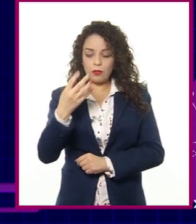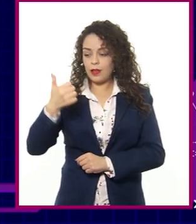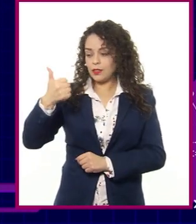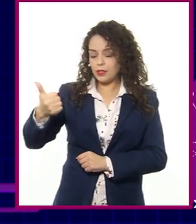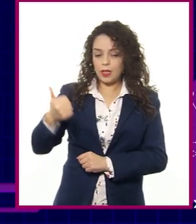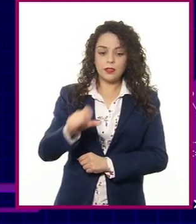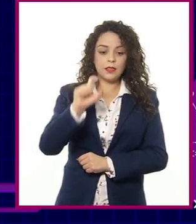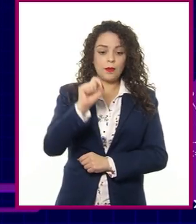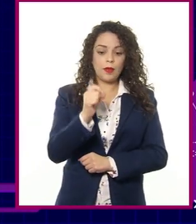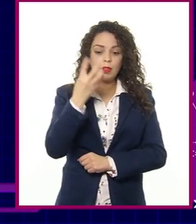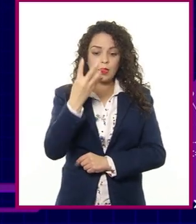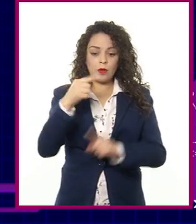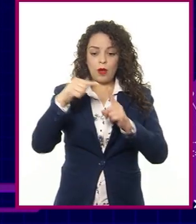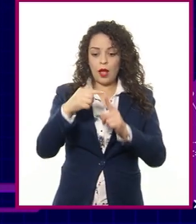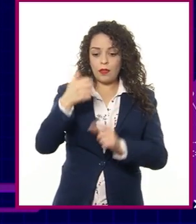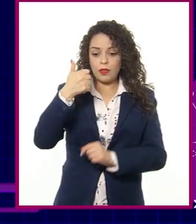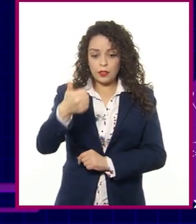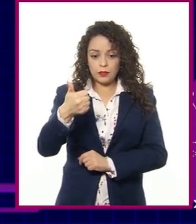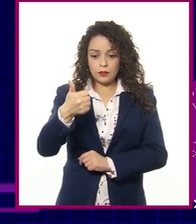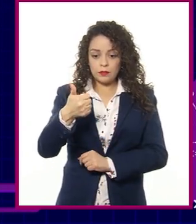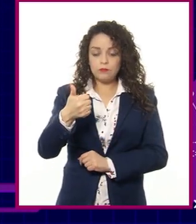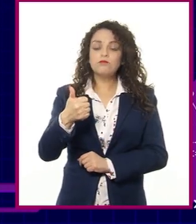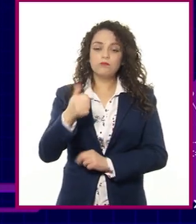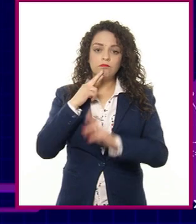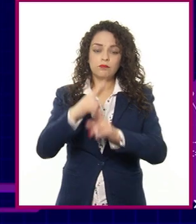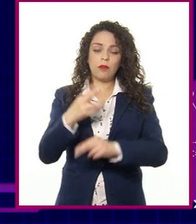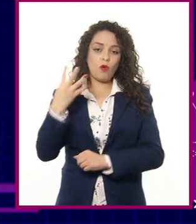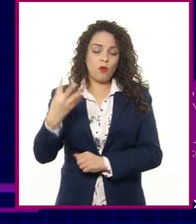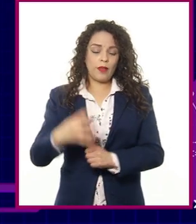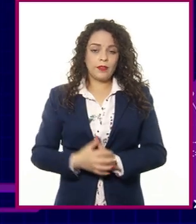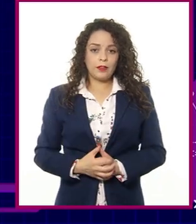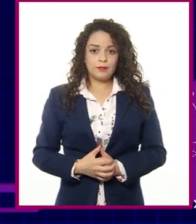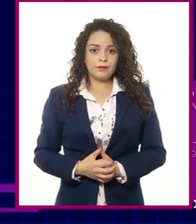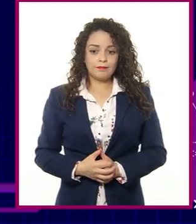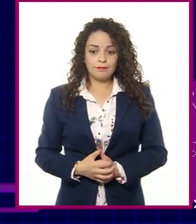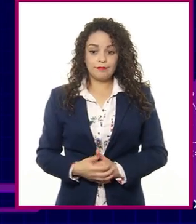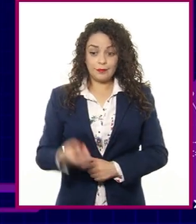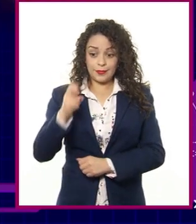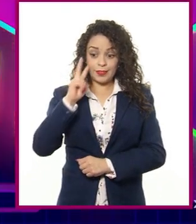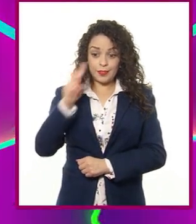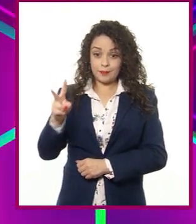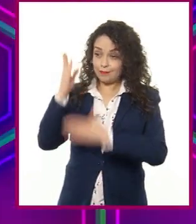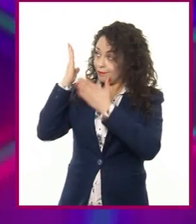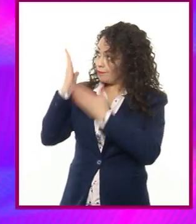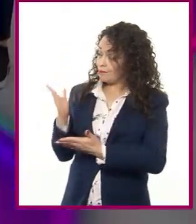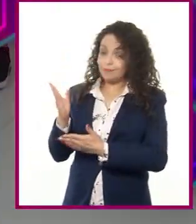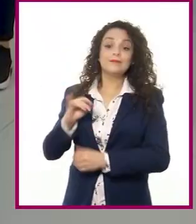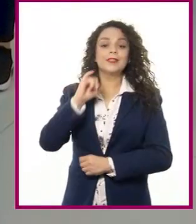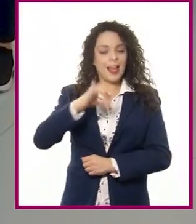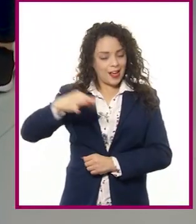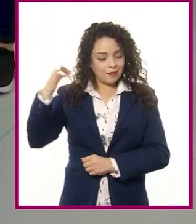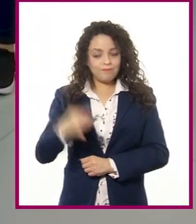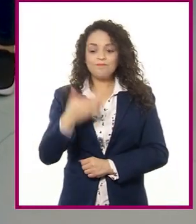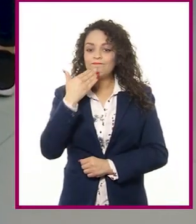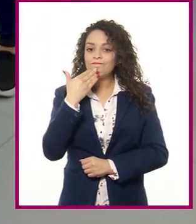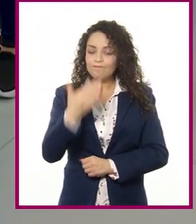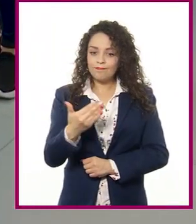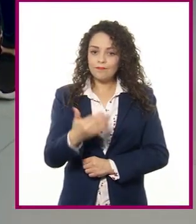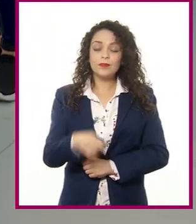y 24 entre 6 es 4. Eso es correcto. Como ustedes en casa